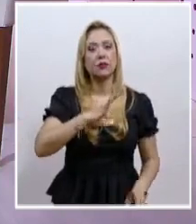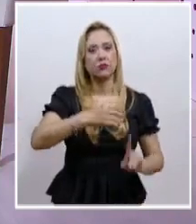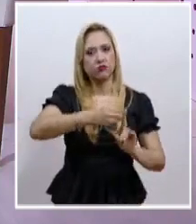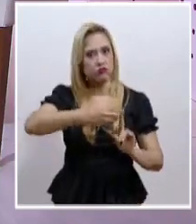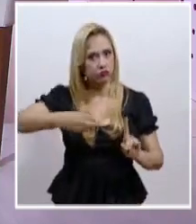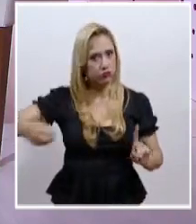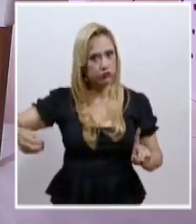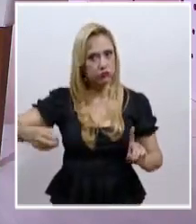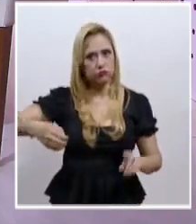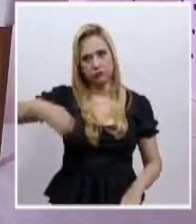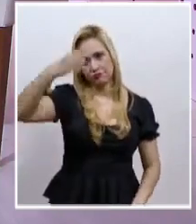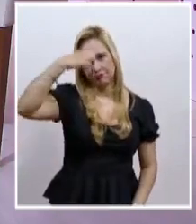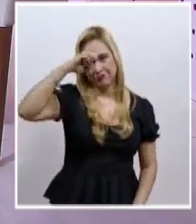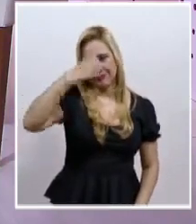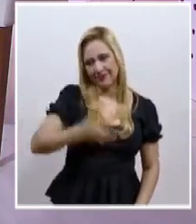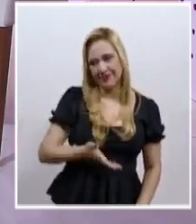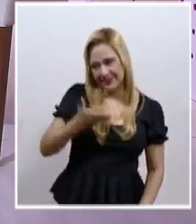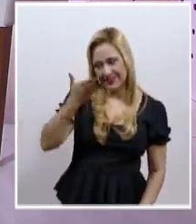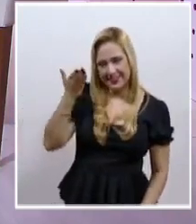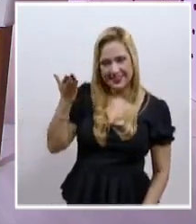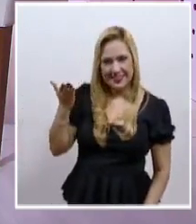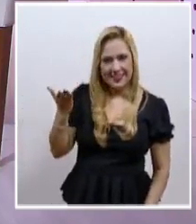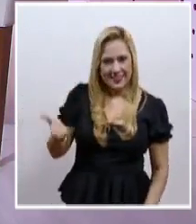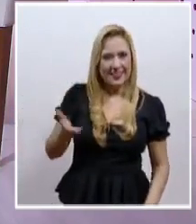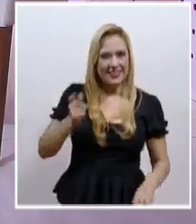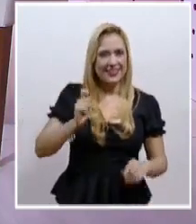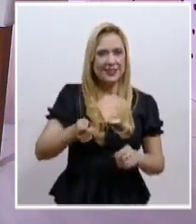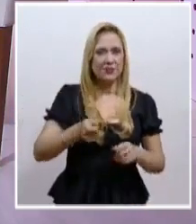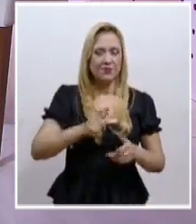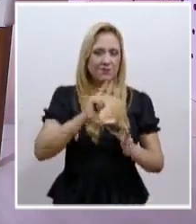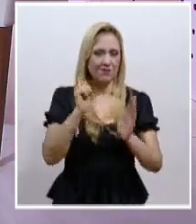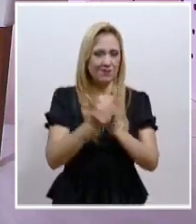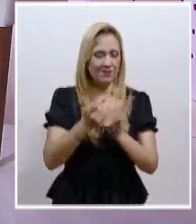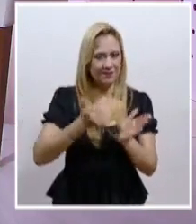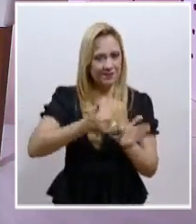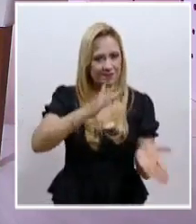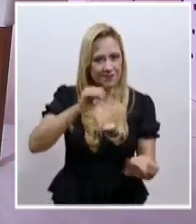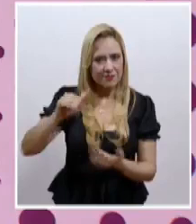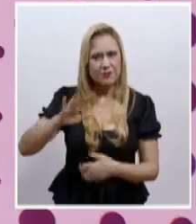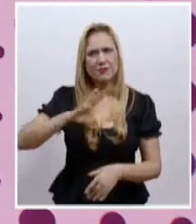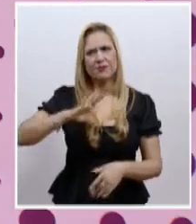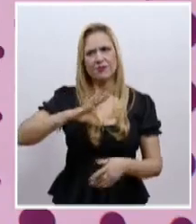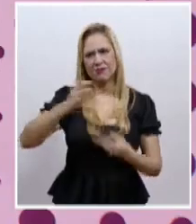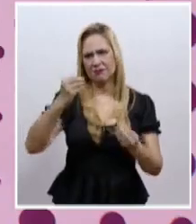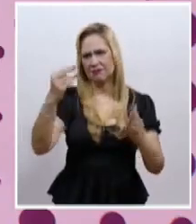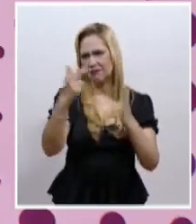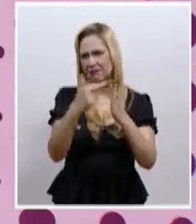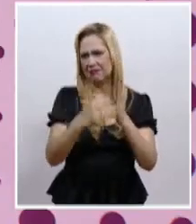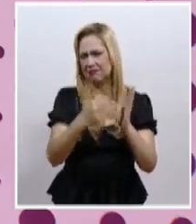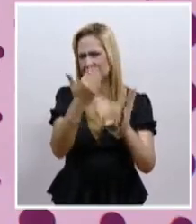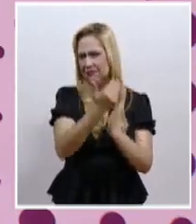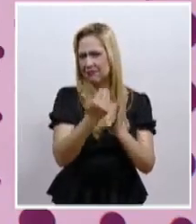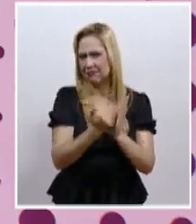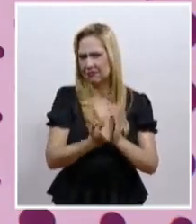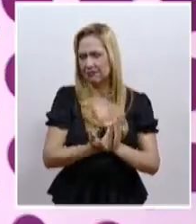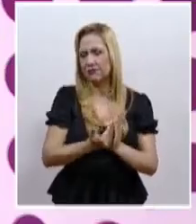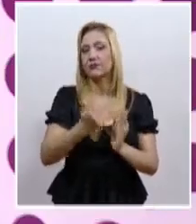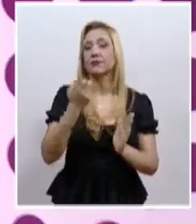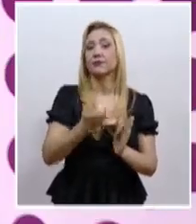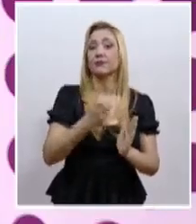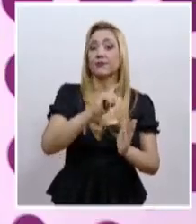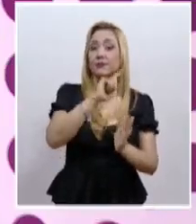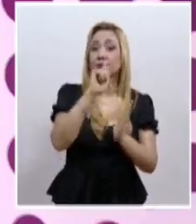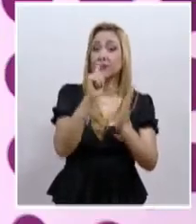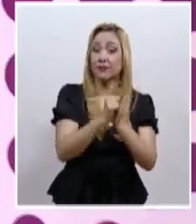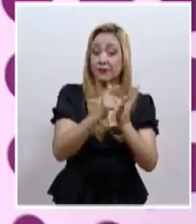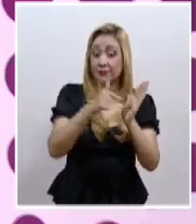Aquí tenemos un experto en regulación fiscal, pero hay muchas regulaciones y por lo general el sistema de derecho es